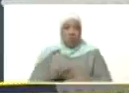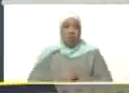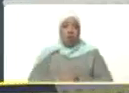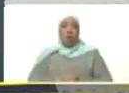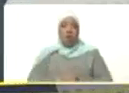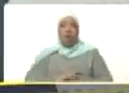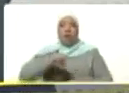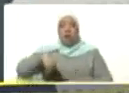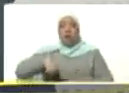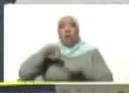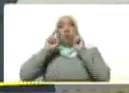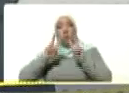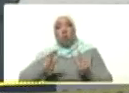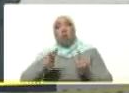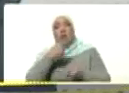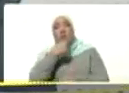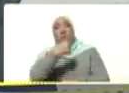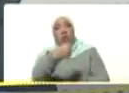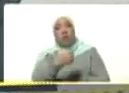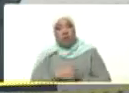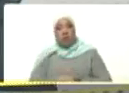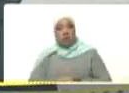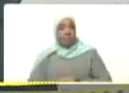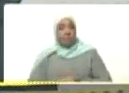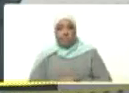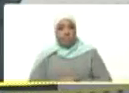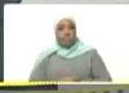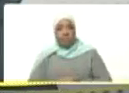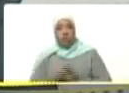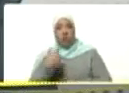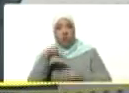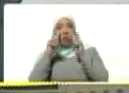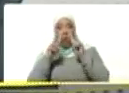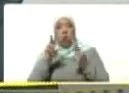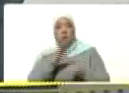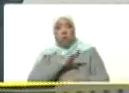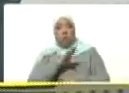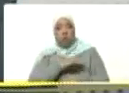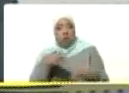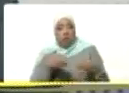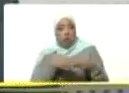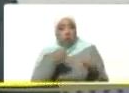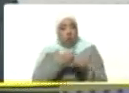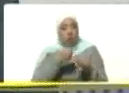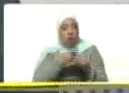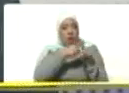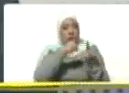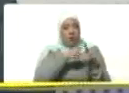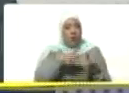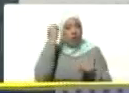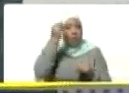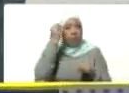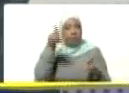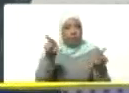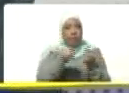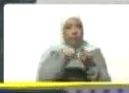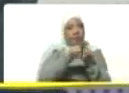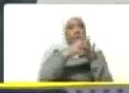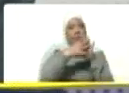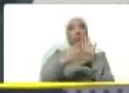que no ven sencillamente la viga en su propio ojo. But their day of reckoning is